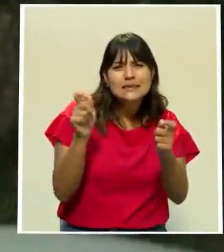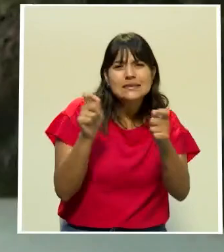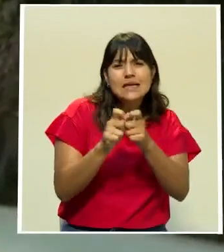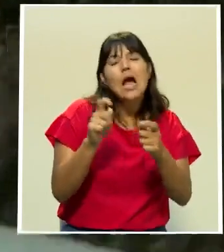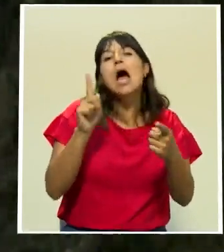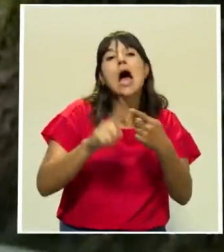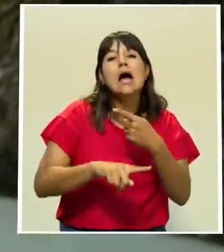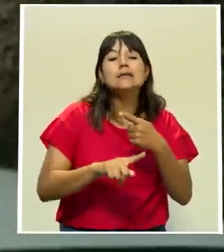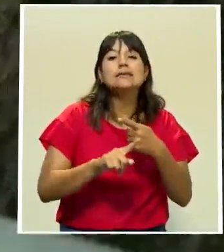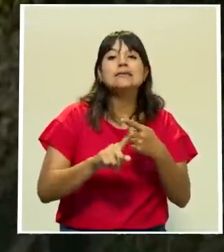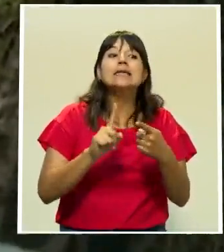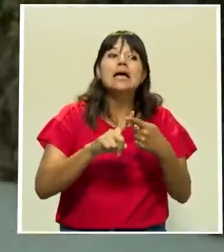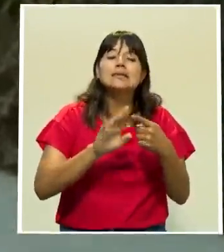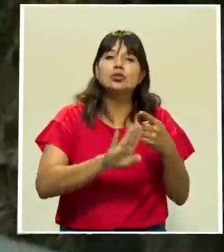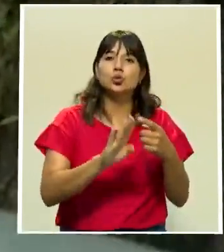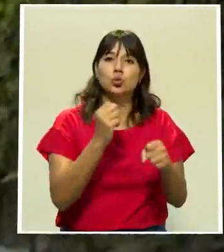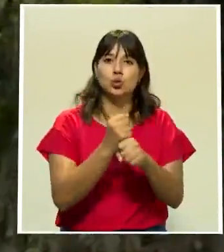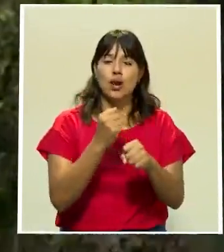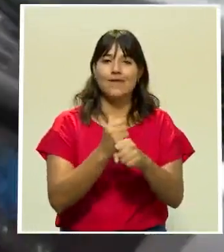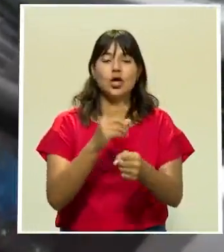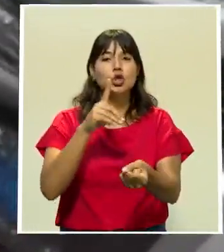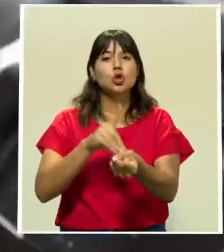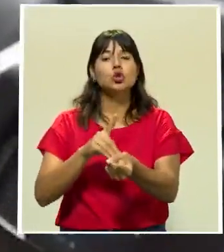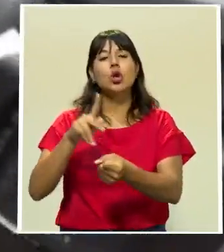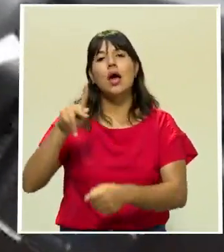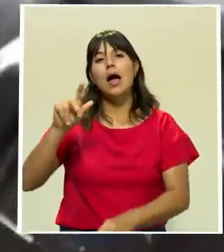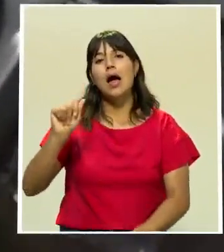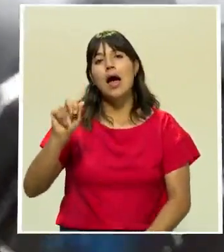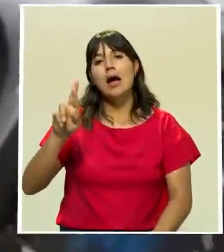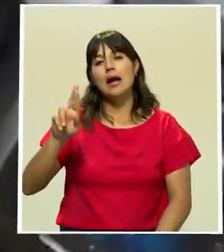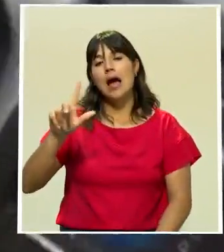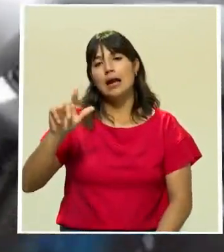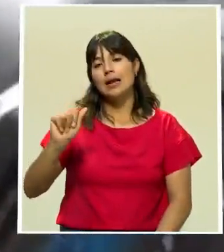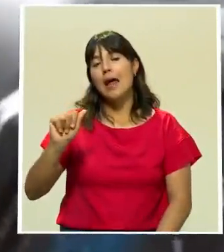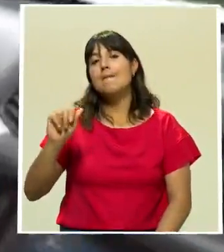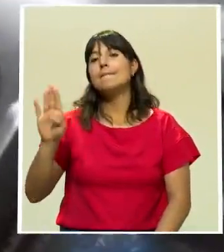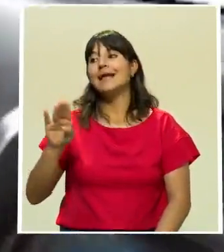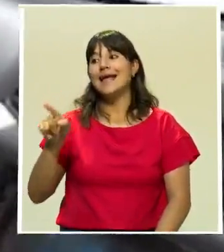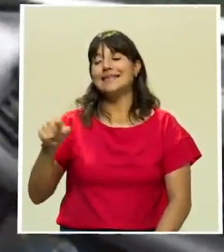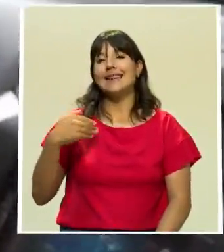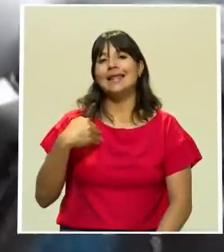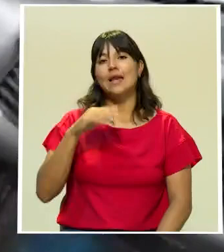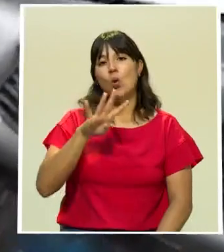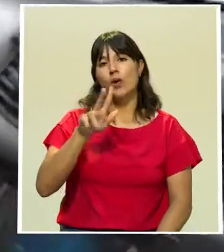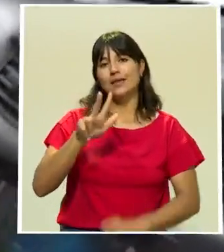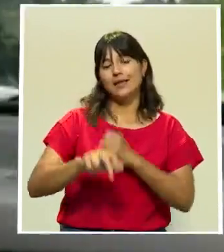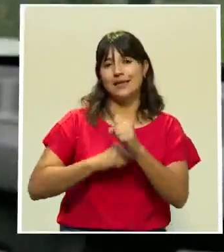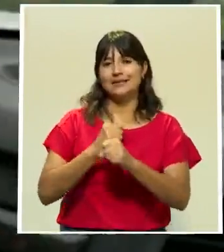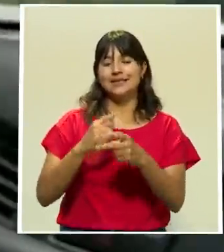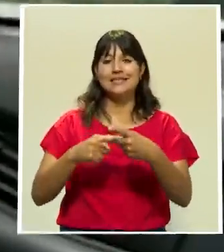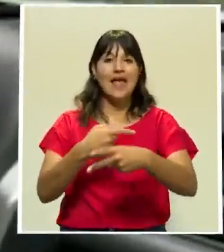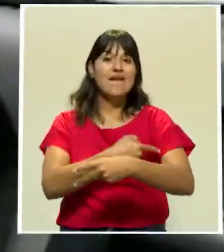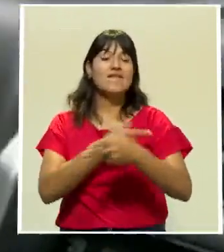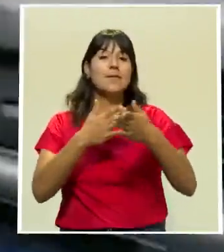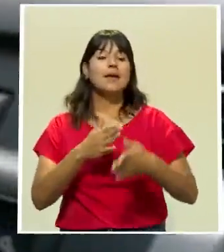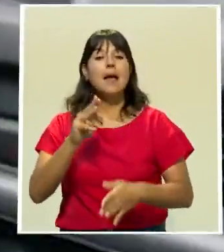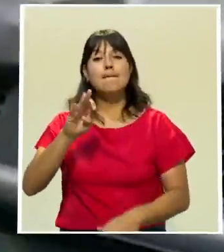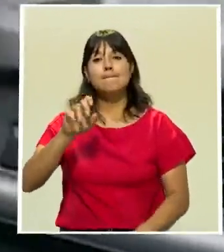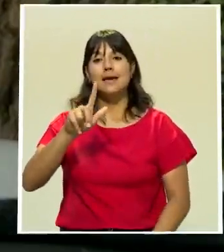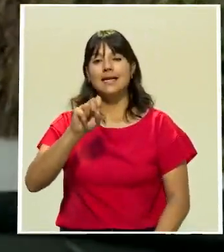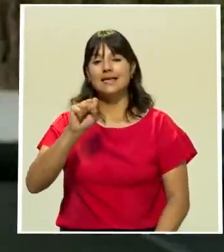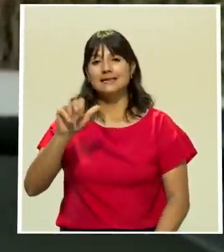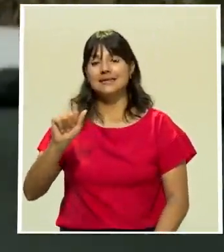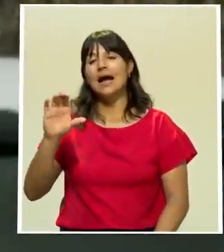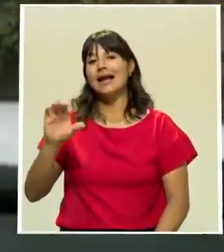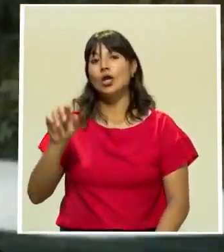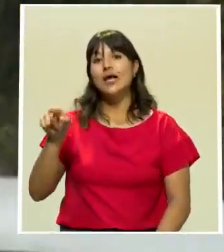donde sus pacientes. La doctora Carla Beckberger, de 43 años, y la enfermera Melissa Calderón, de 29, se levantaron